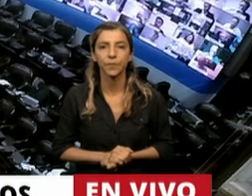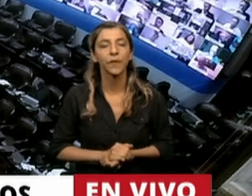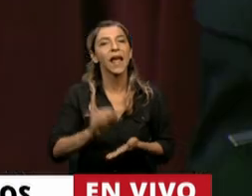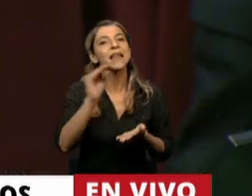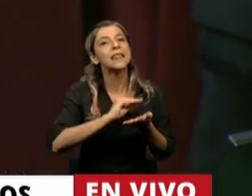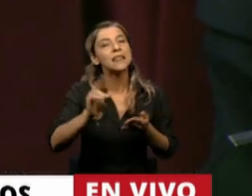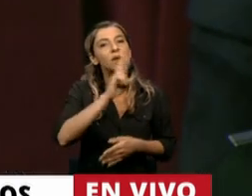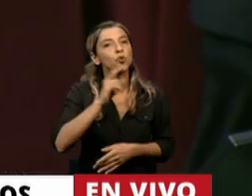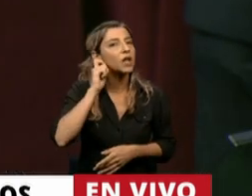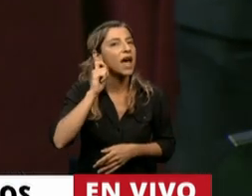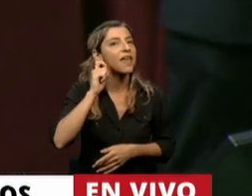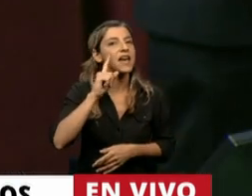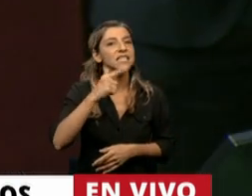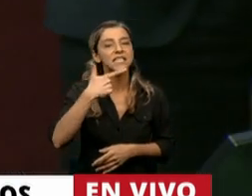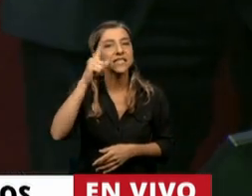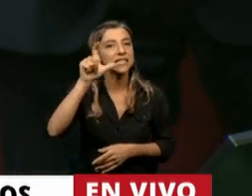diputada Gisela